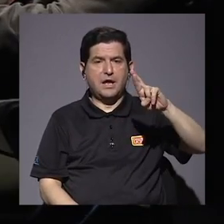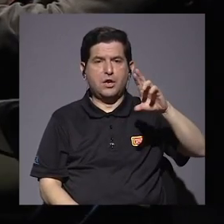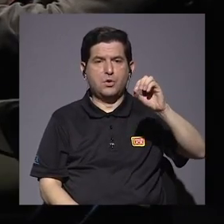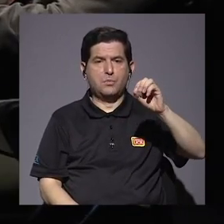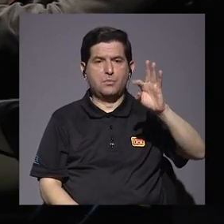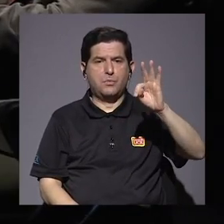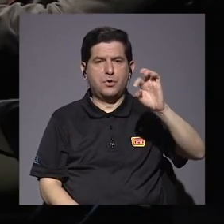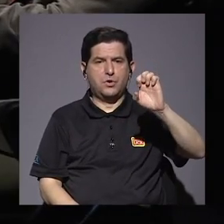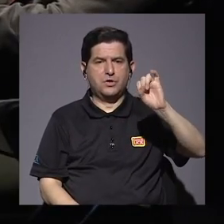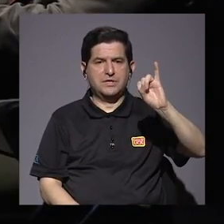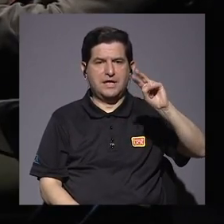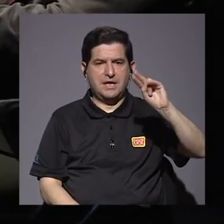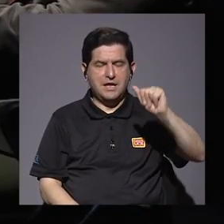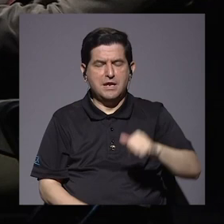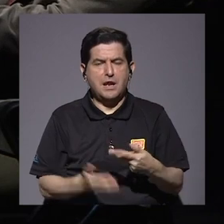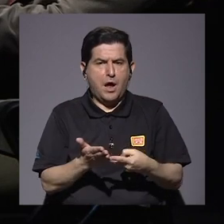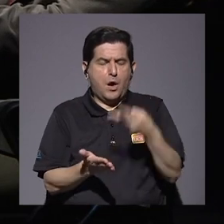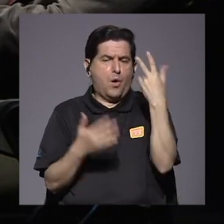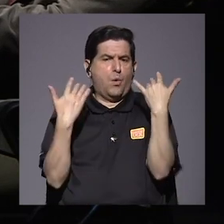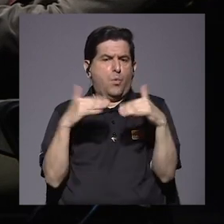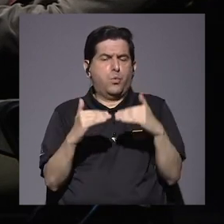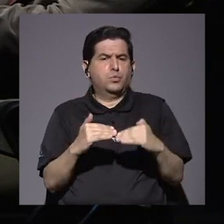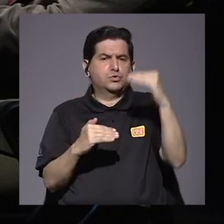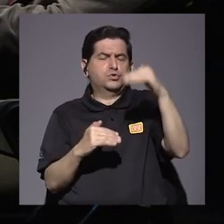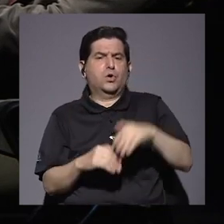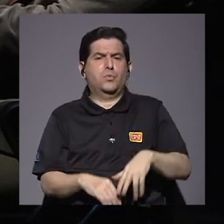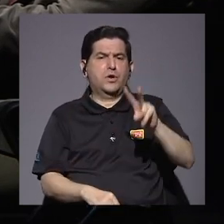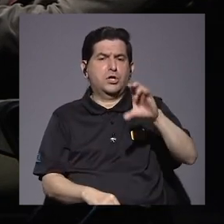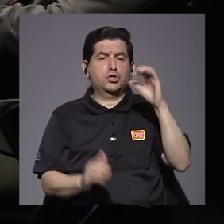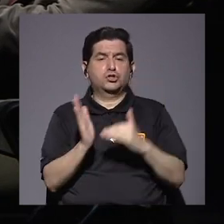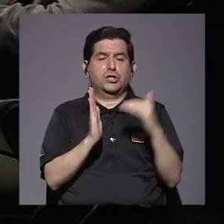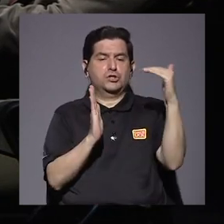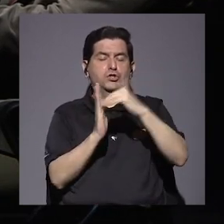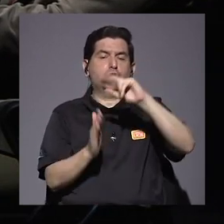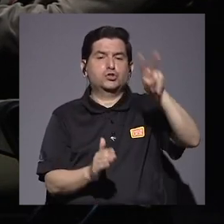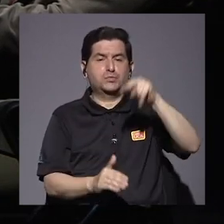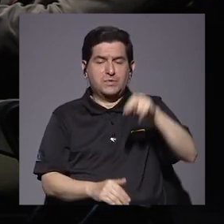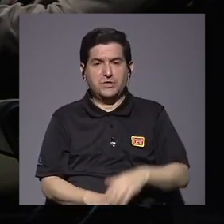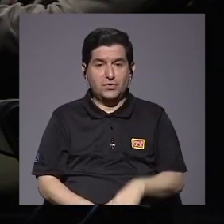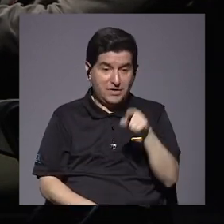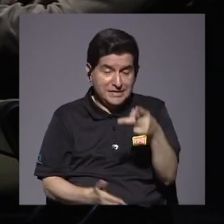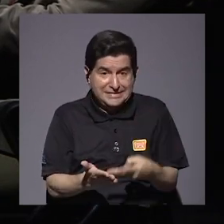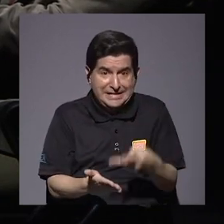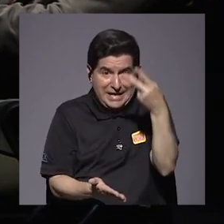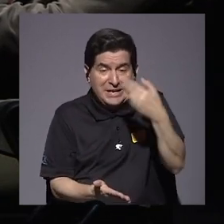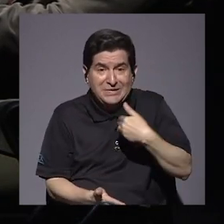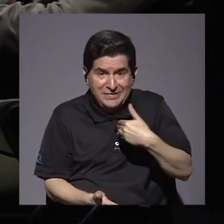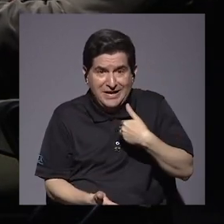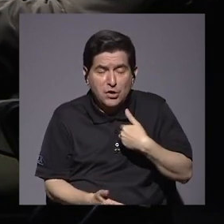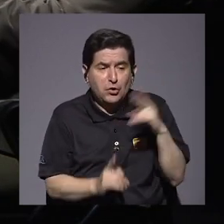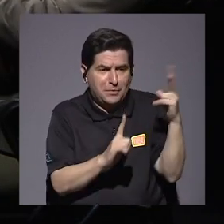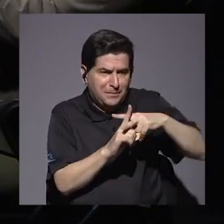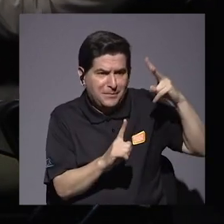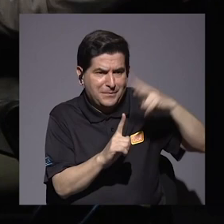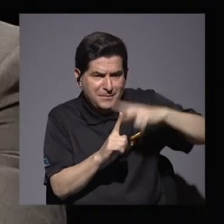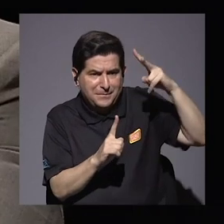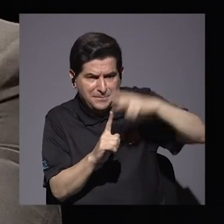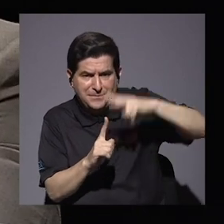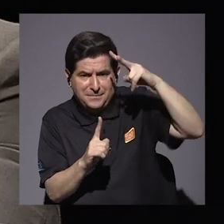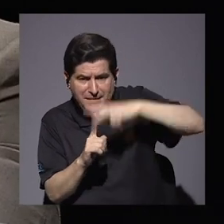que tiene un valor considerable, un valor superior a 200 millones de colones. Cuesta la proteína que se está